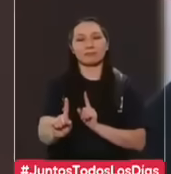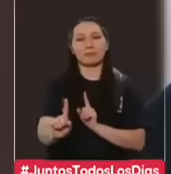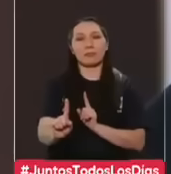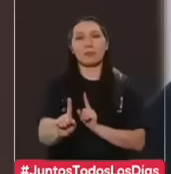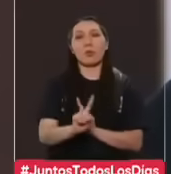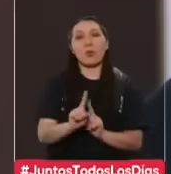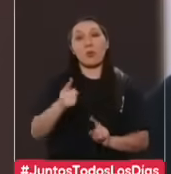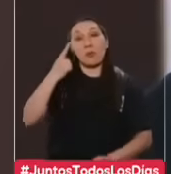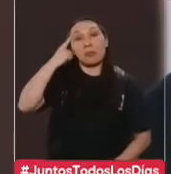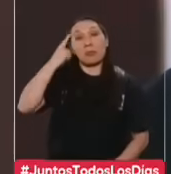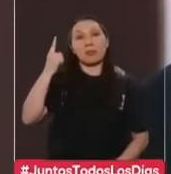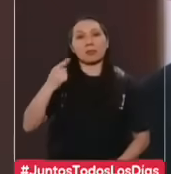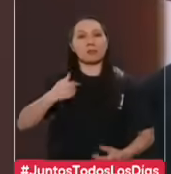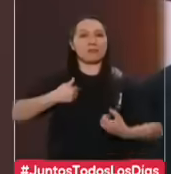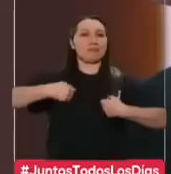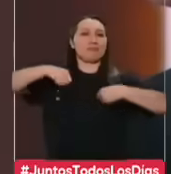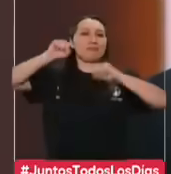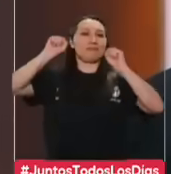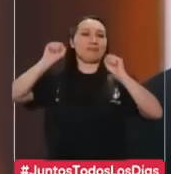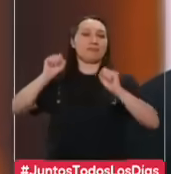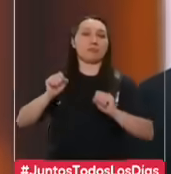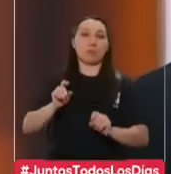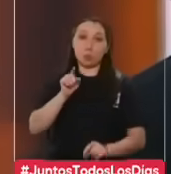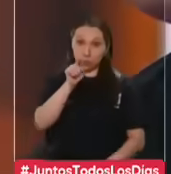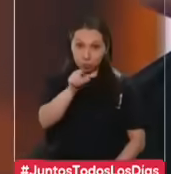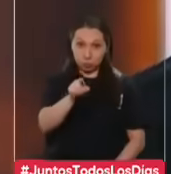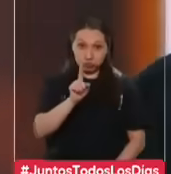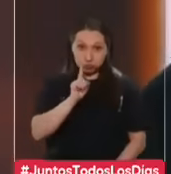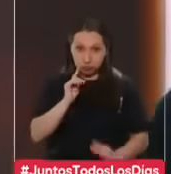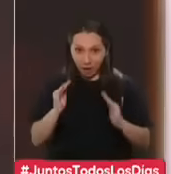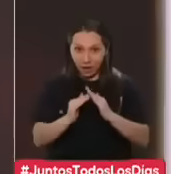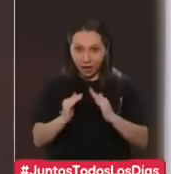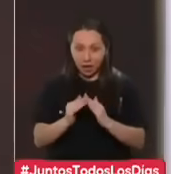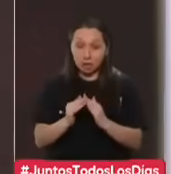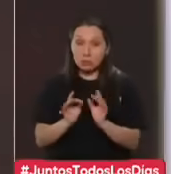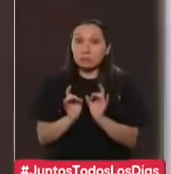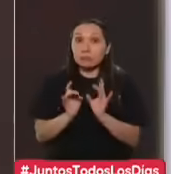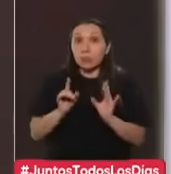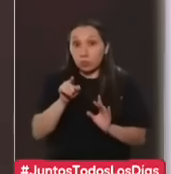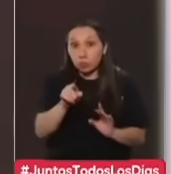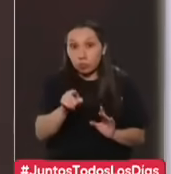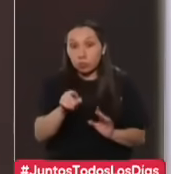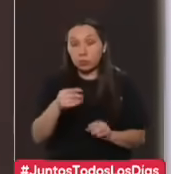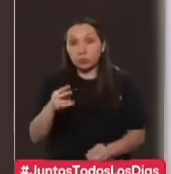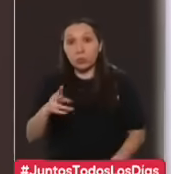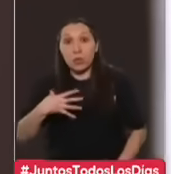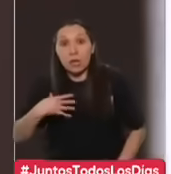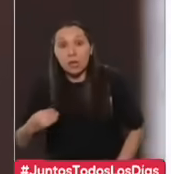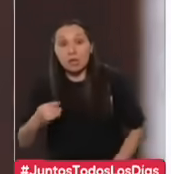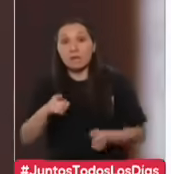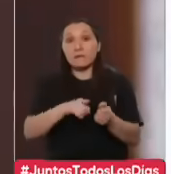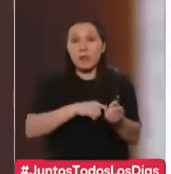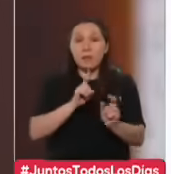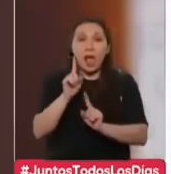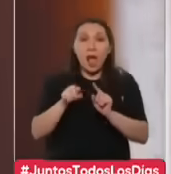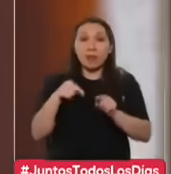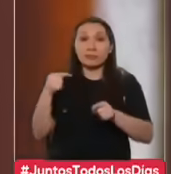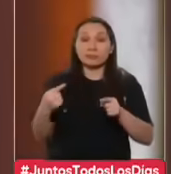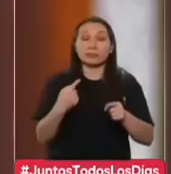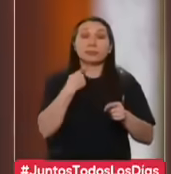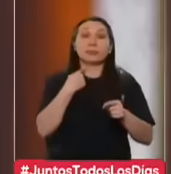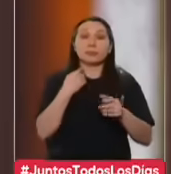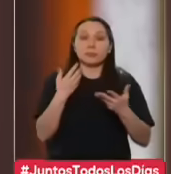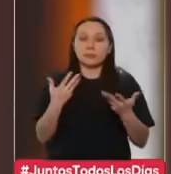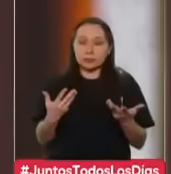y no nos creamos invencibles. A ti que estás en la casa, te puede pasar a ti, a tu hijo, a algún pariente. Así es